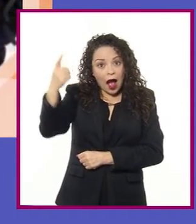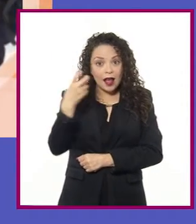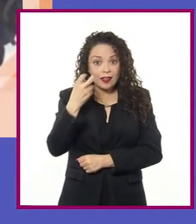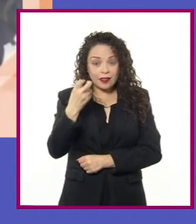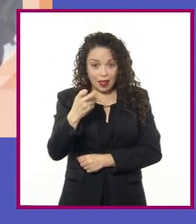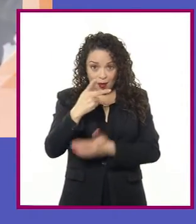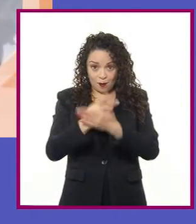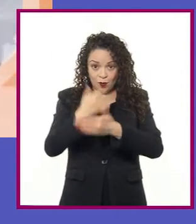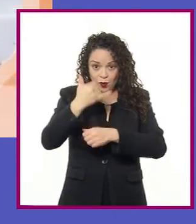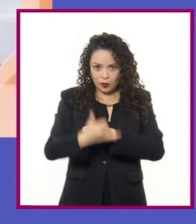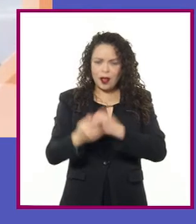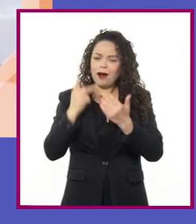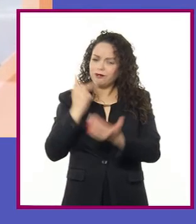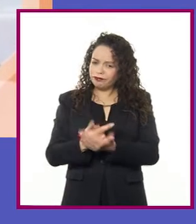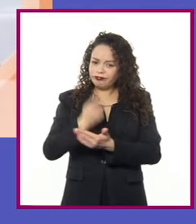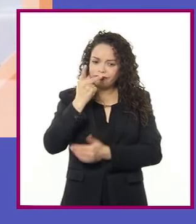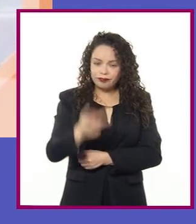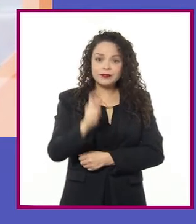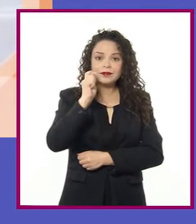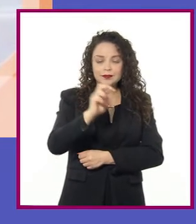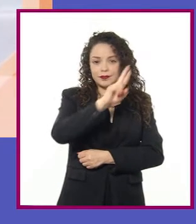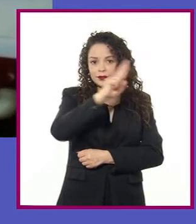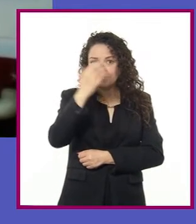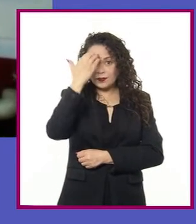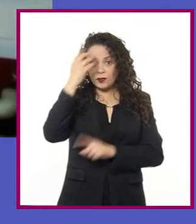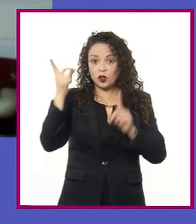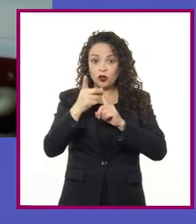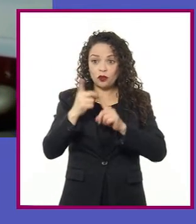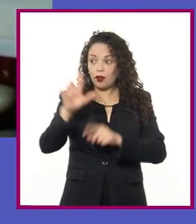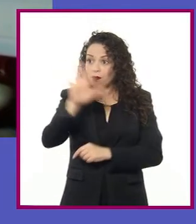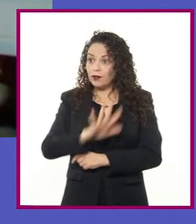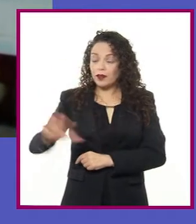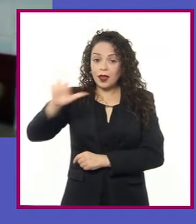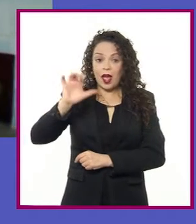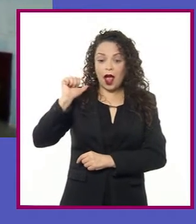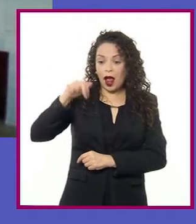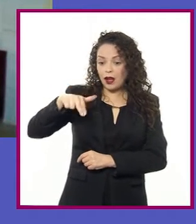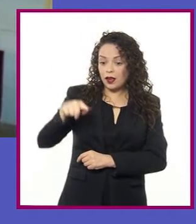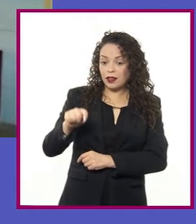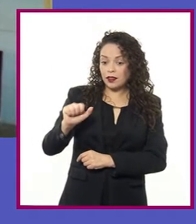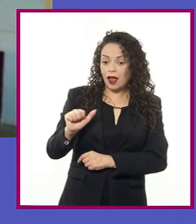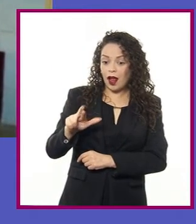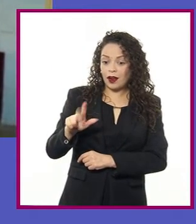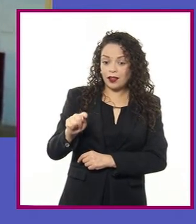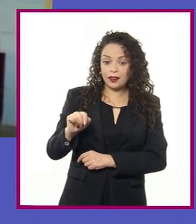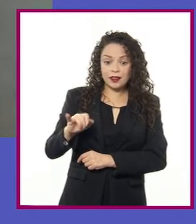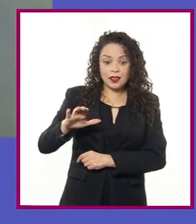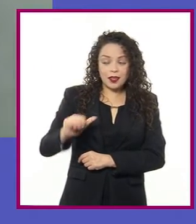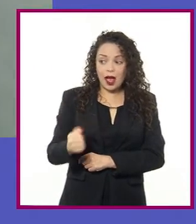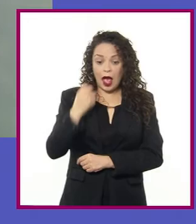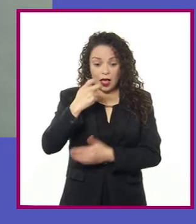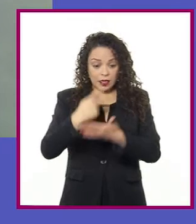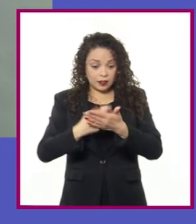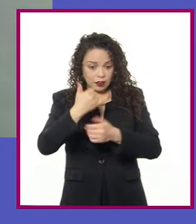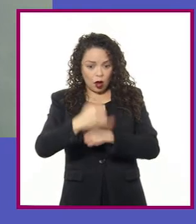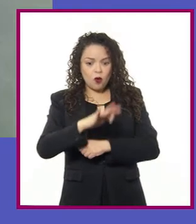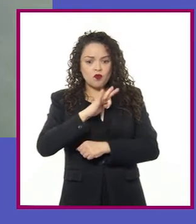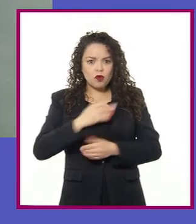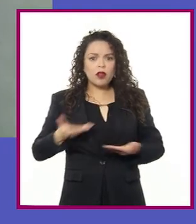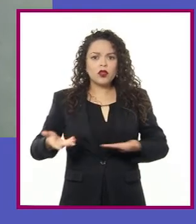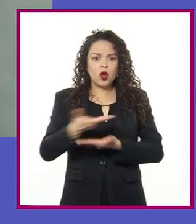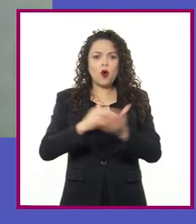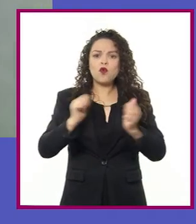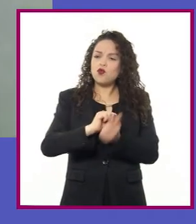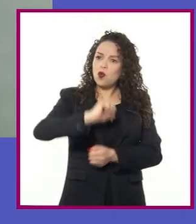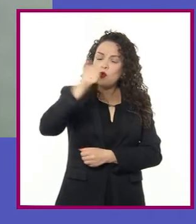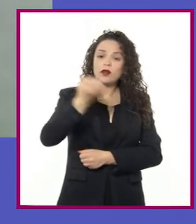en 2012 un recorrido por la Antártica. Los proyectos se pueden compartir con otras escuelas interesadas